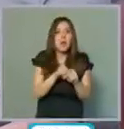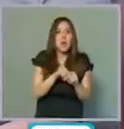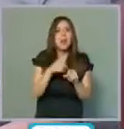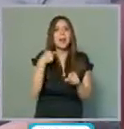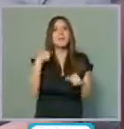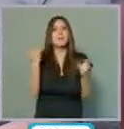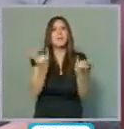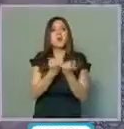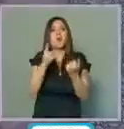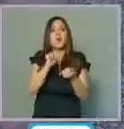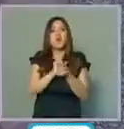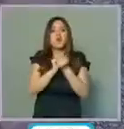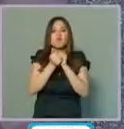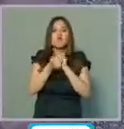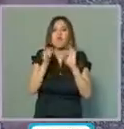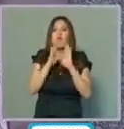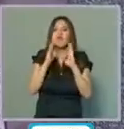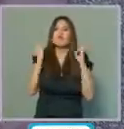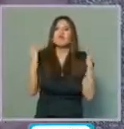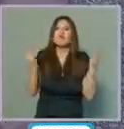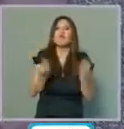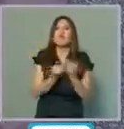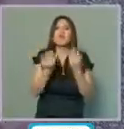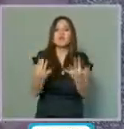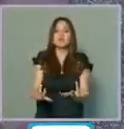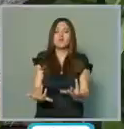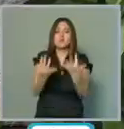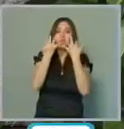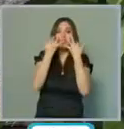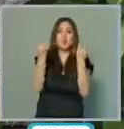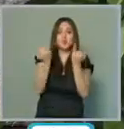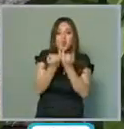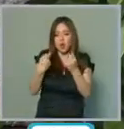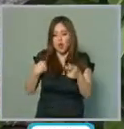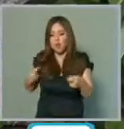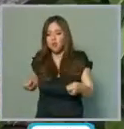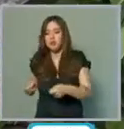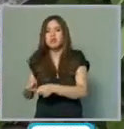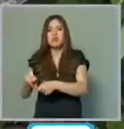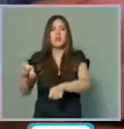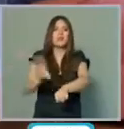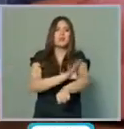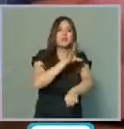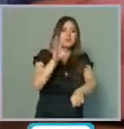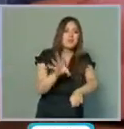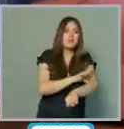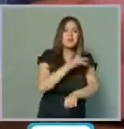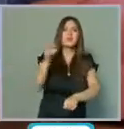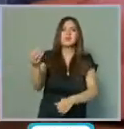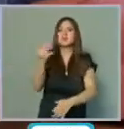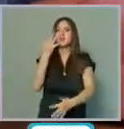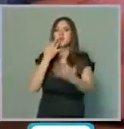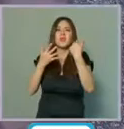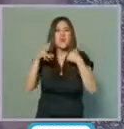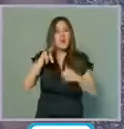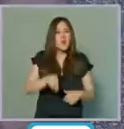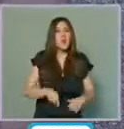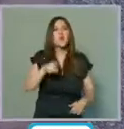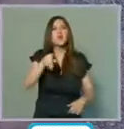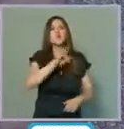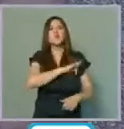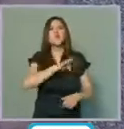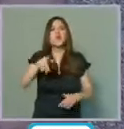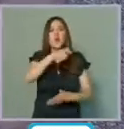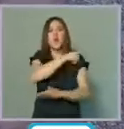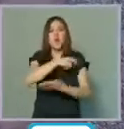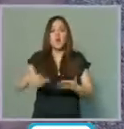del aroma, ¿no? En lugar de estar conectando estas cosas a la electricidad de estos pequeños aromatizantes, ¿no? Tienes el aroma